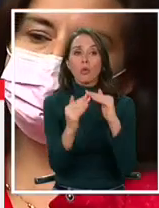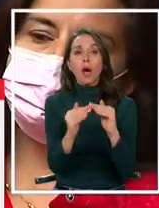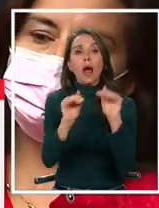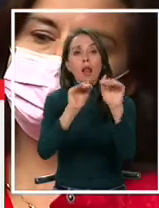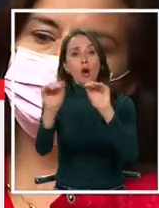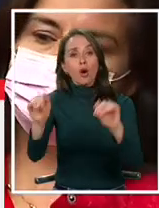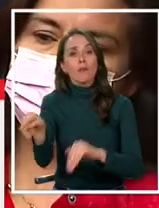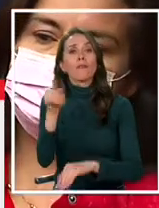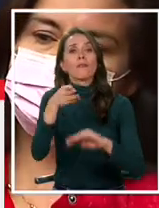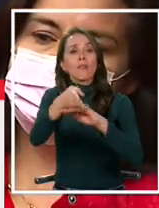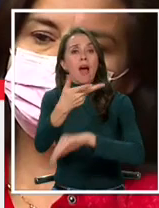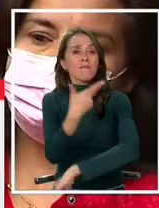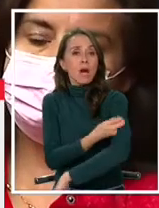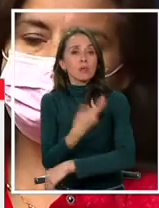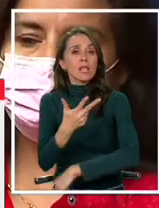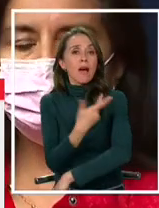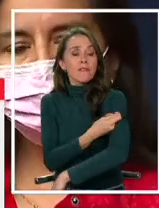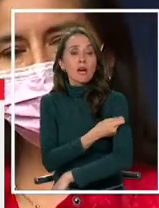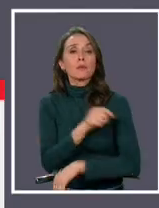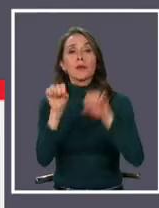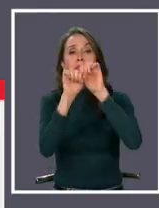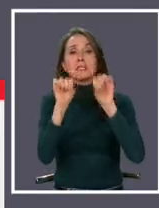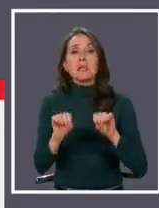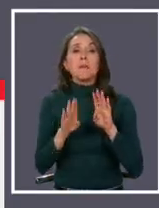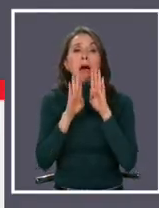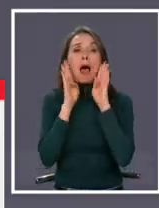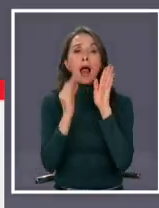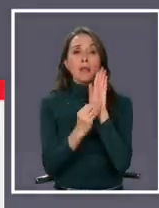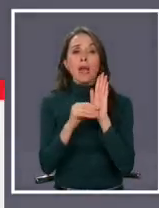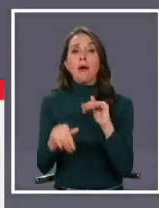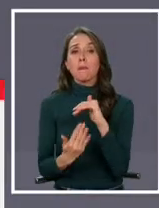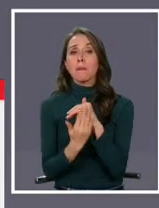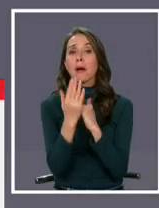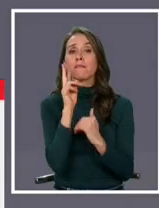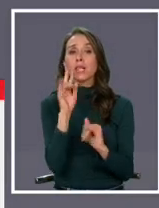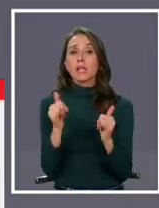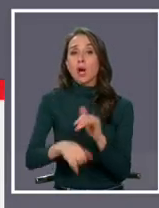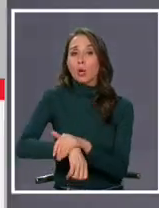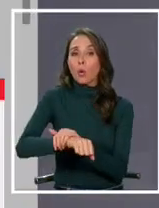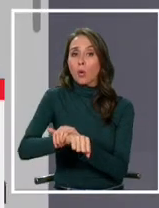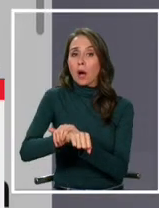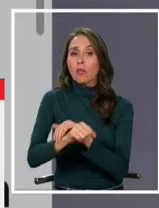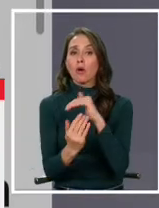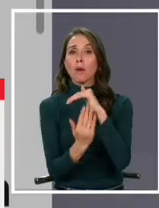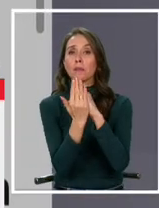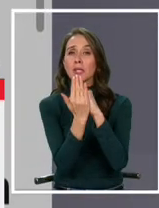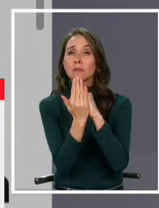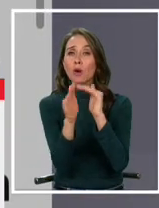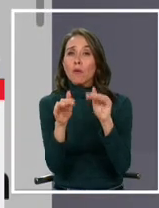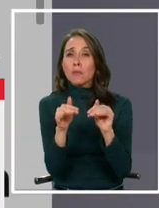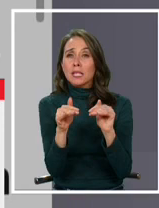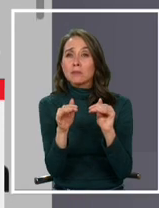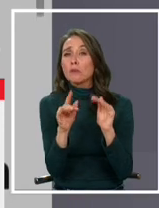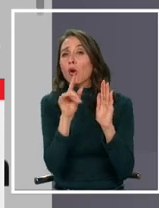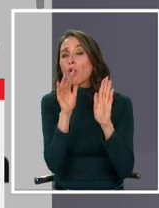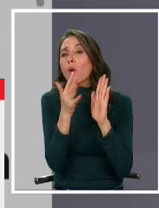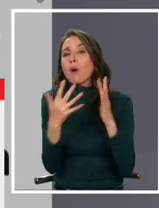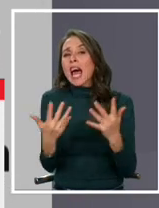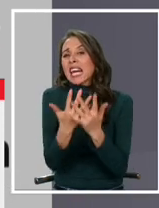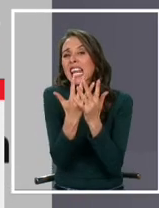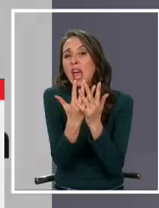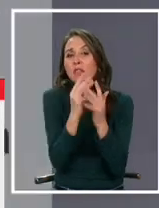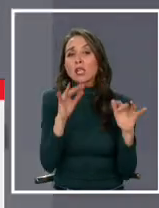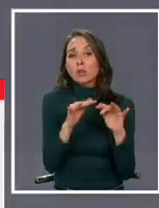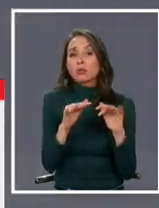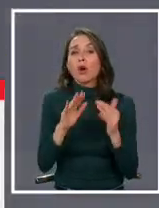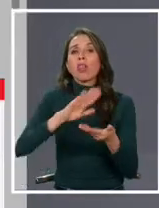vacunarse una vez vacunado se actualiza el sistema la mañana de este viernes el futbolista utilizó la misma red social para ofrecer disculpas por lo